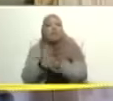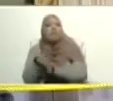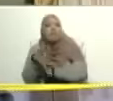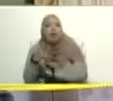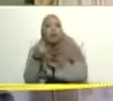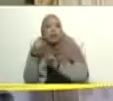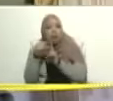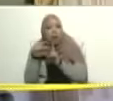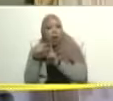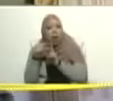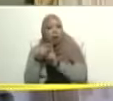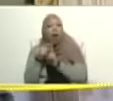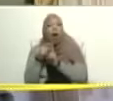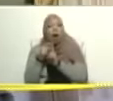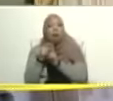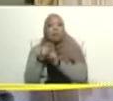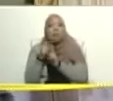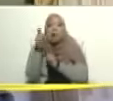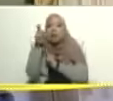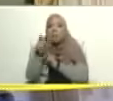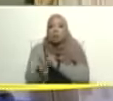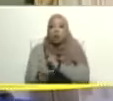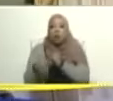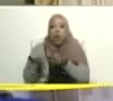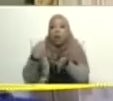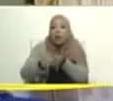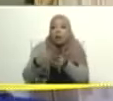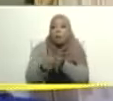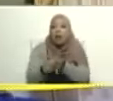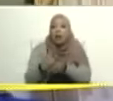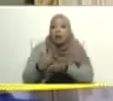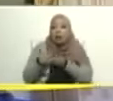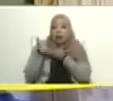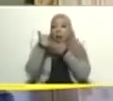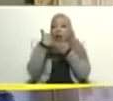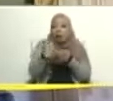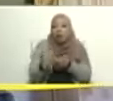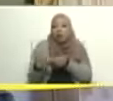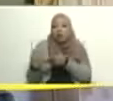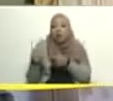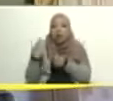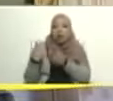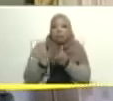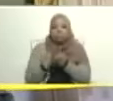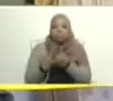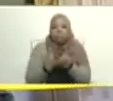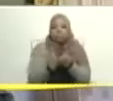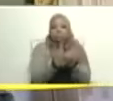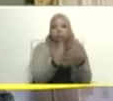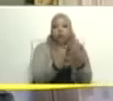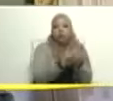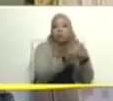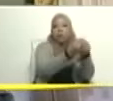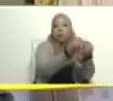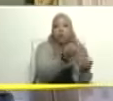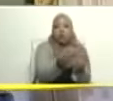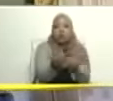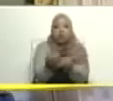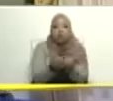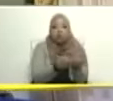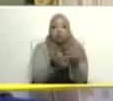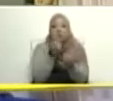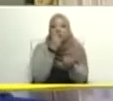el clan. Desde la Patagonia hasta dentro de los Estados Unidos, diversas mafias